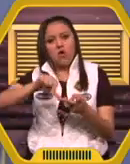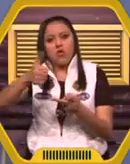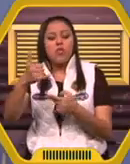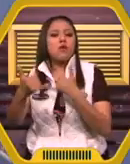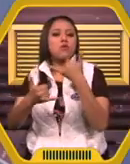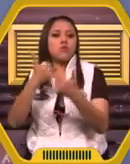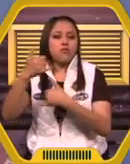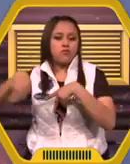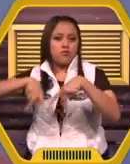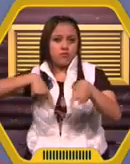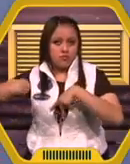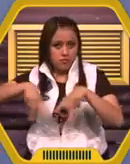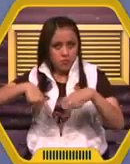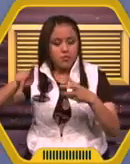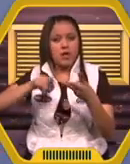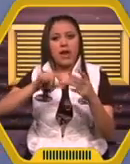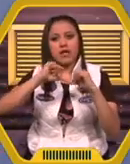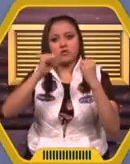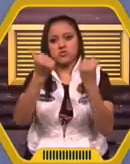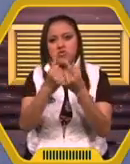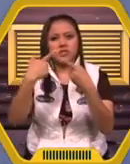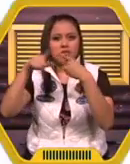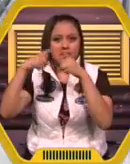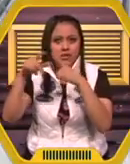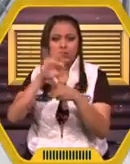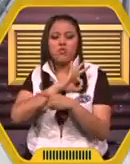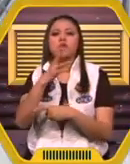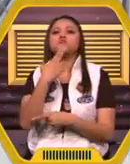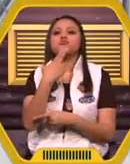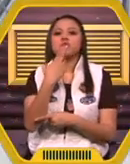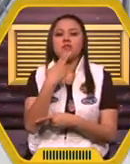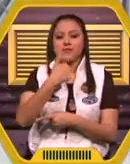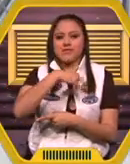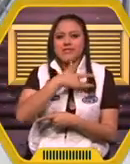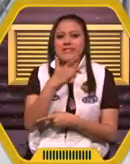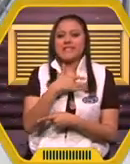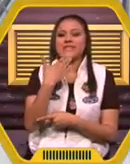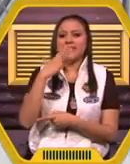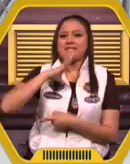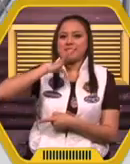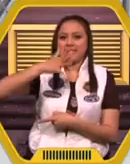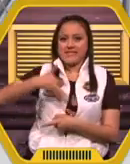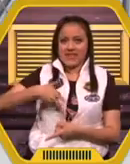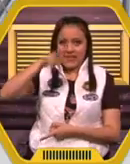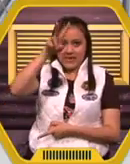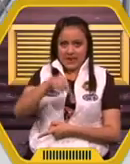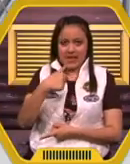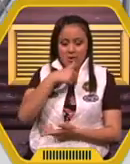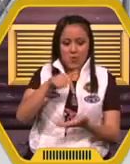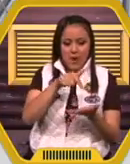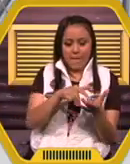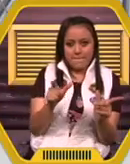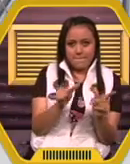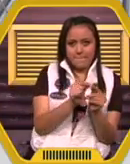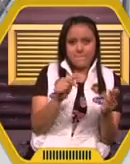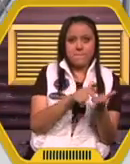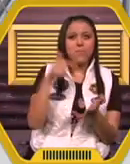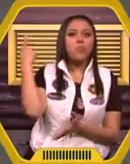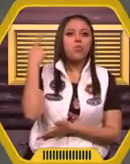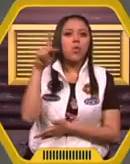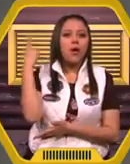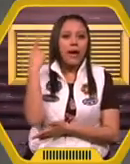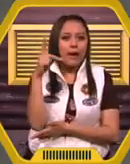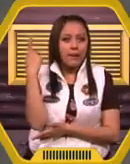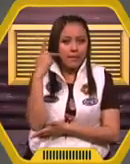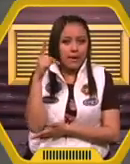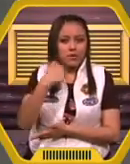en México, asociaciones y demás. Orgullosamente le puedo decir que aquí en esta pequeña localidad de Puebla